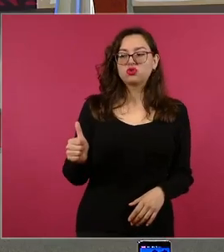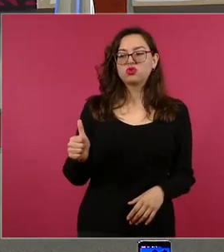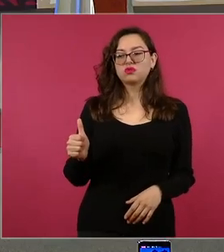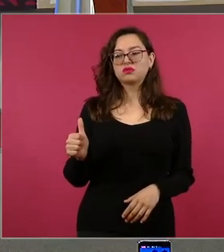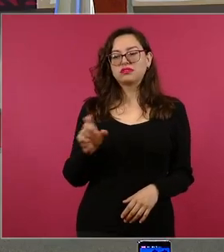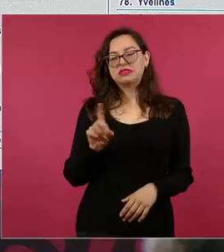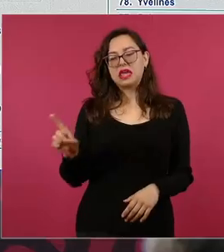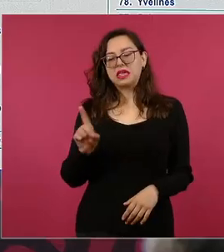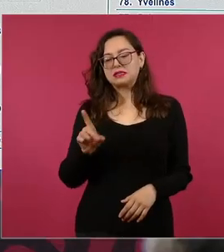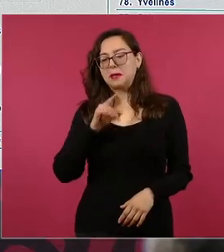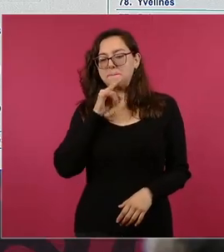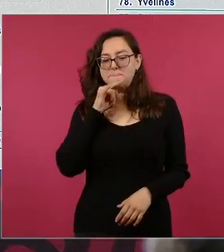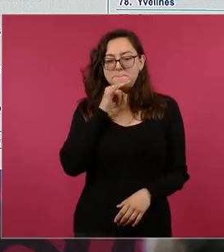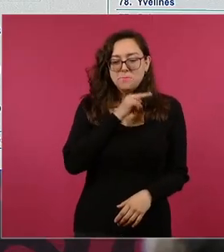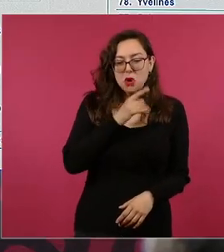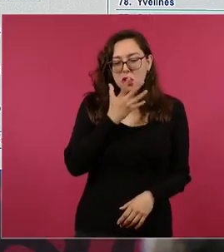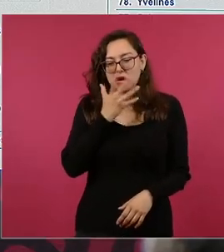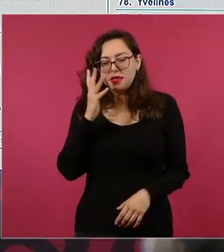Entonces,